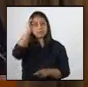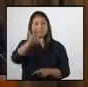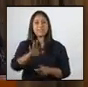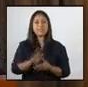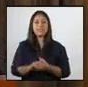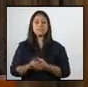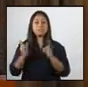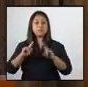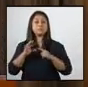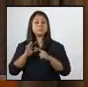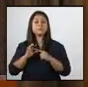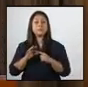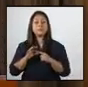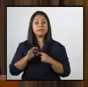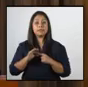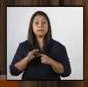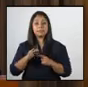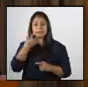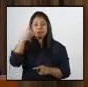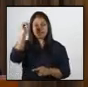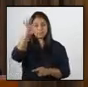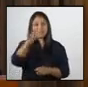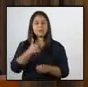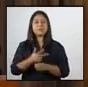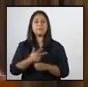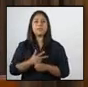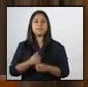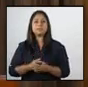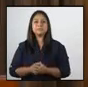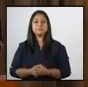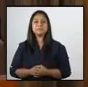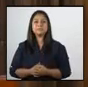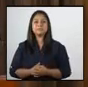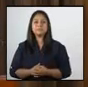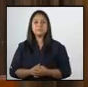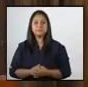pero especialmente que dios el de guatemala